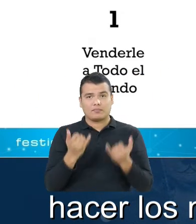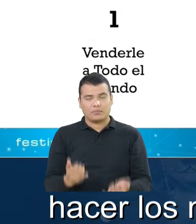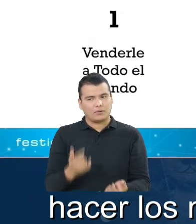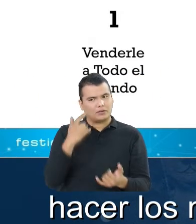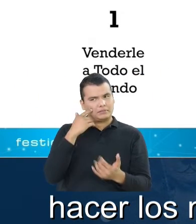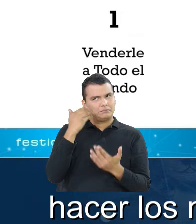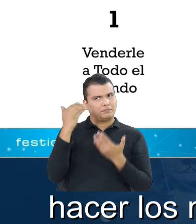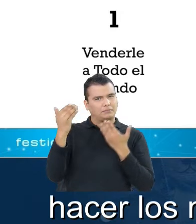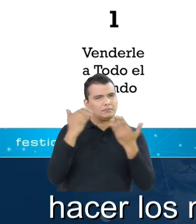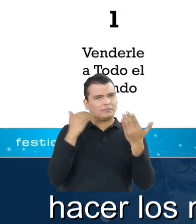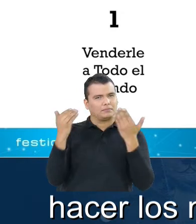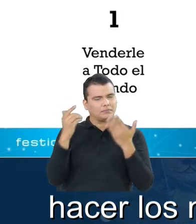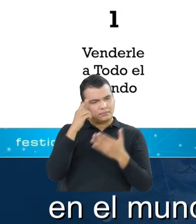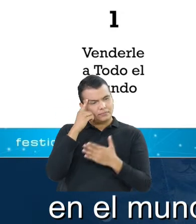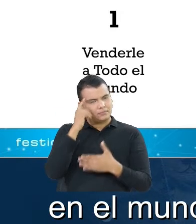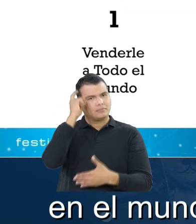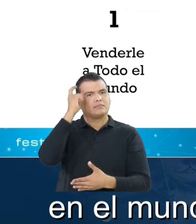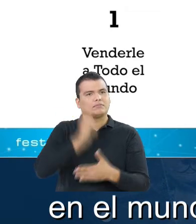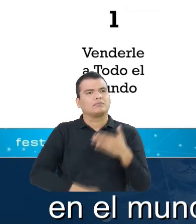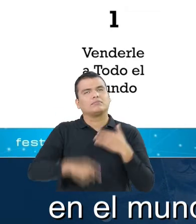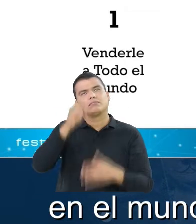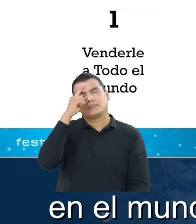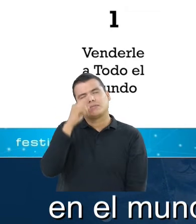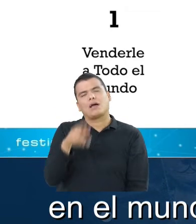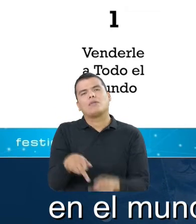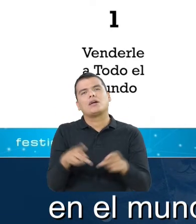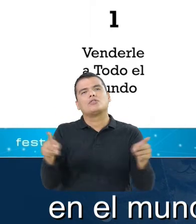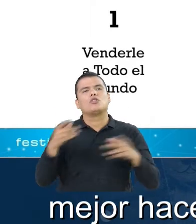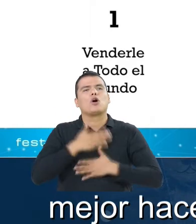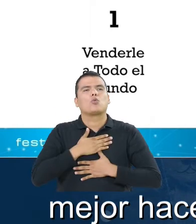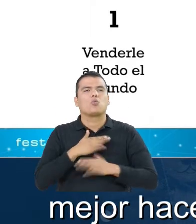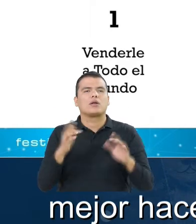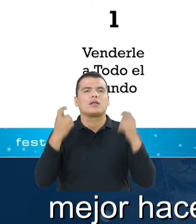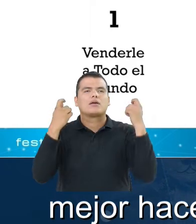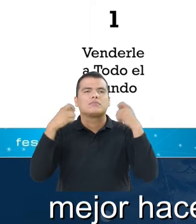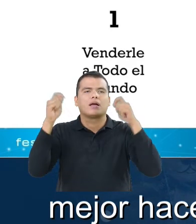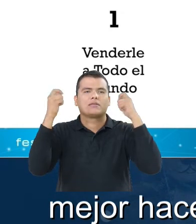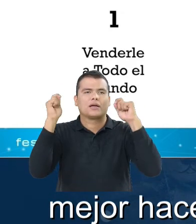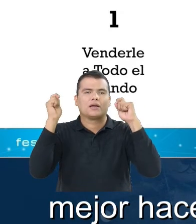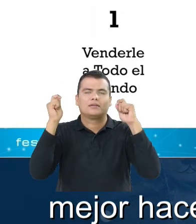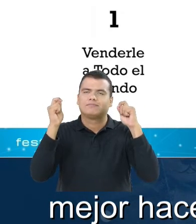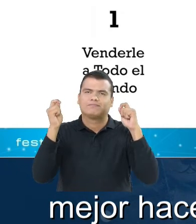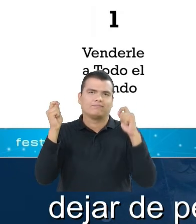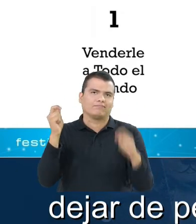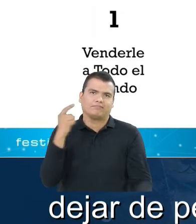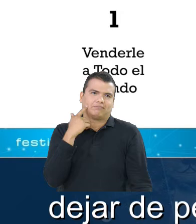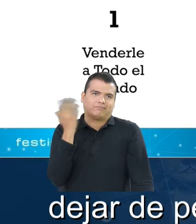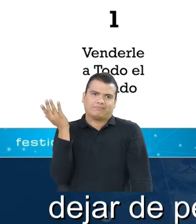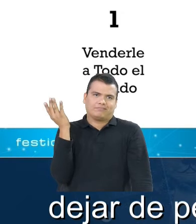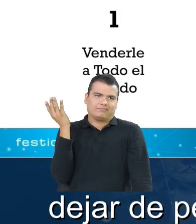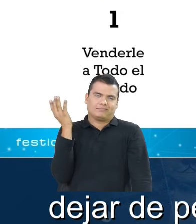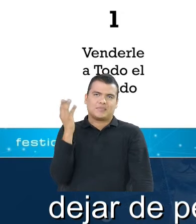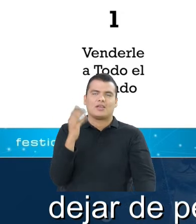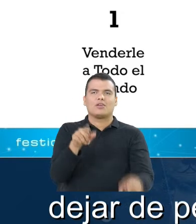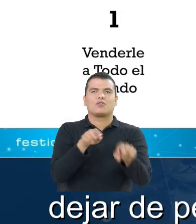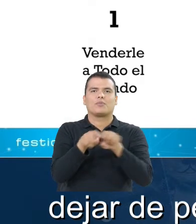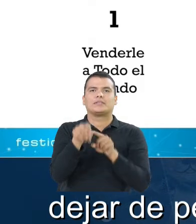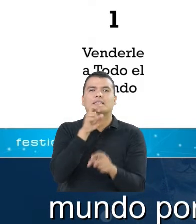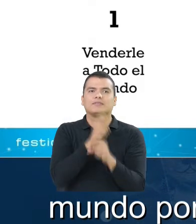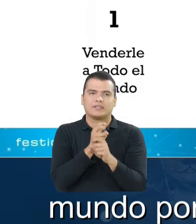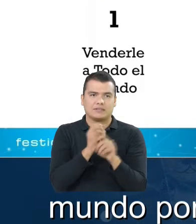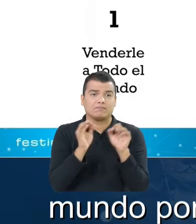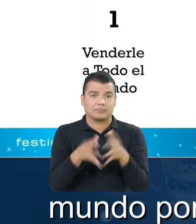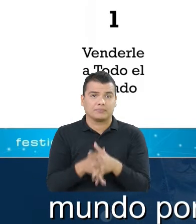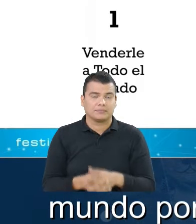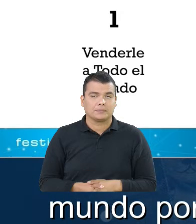tipo de ejercicio y dejar de pensar en venderle a todo el mundo, porque es muy difícil competir así, porque no tenemos los recursos cuando